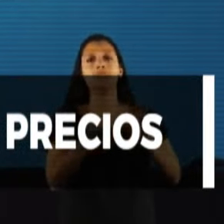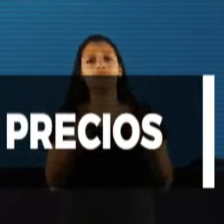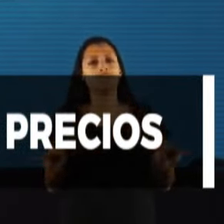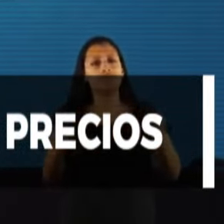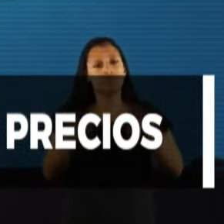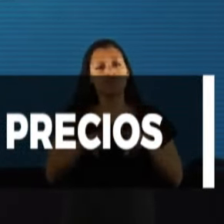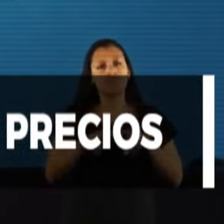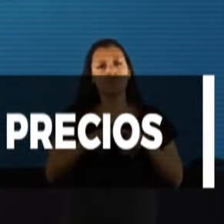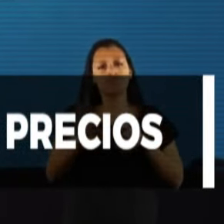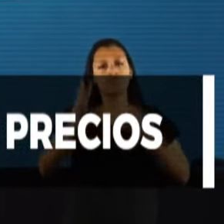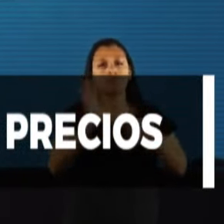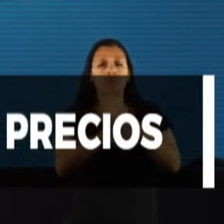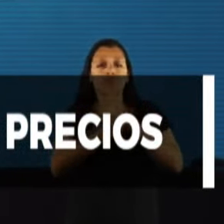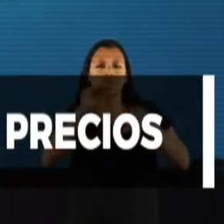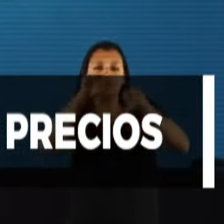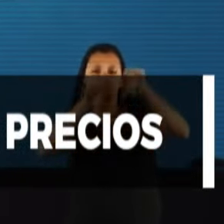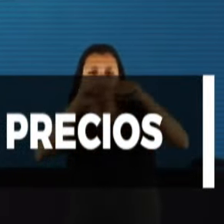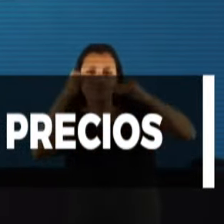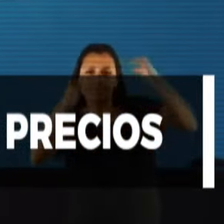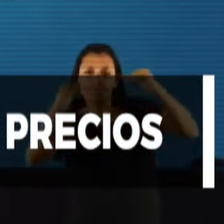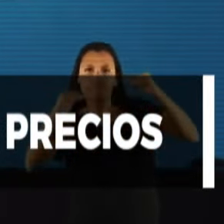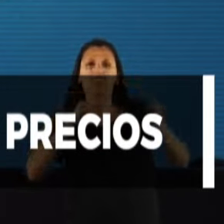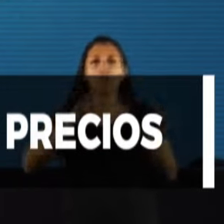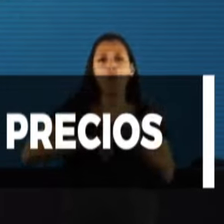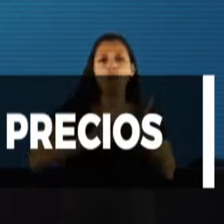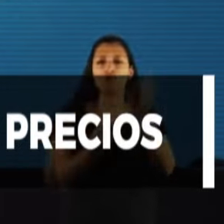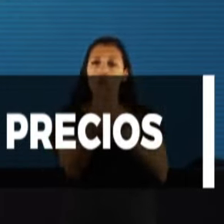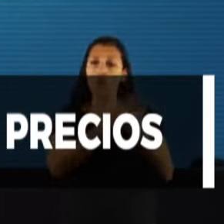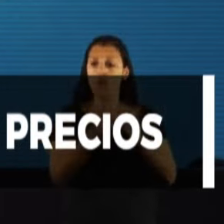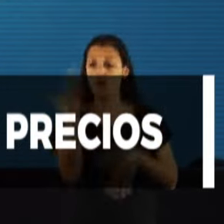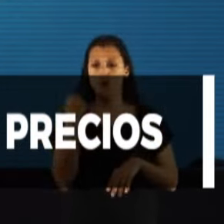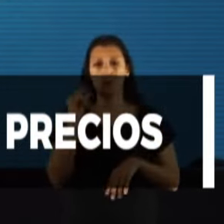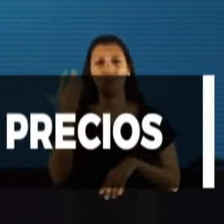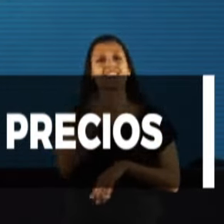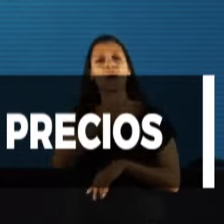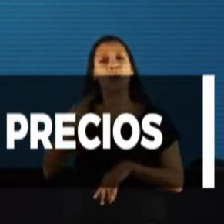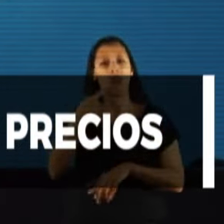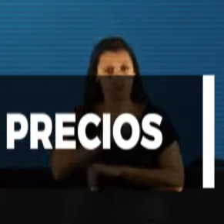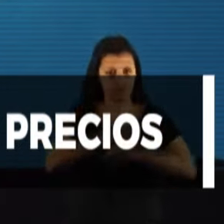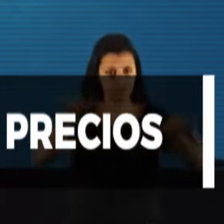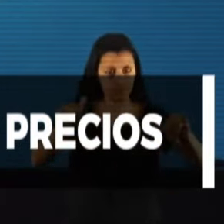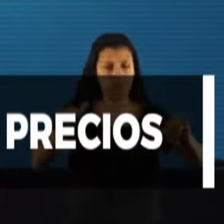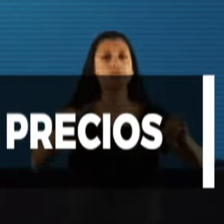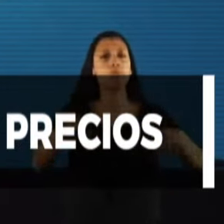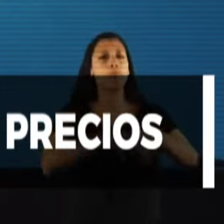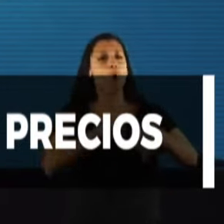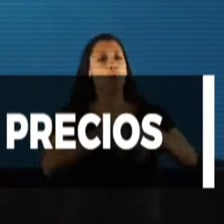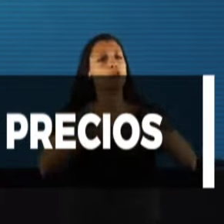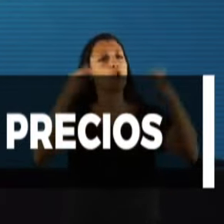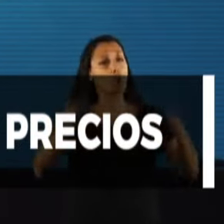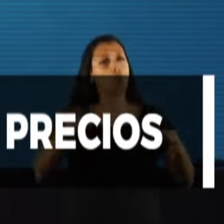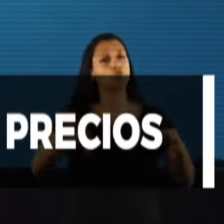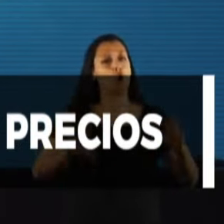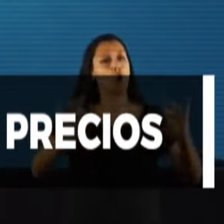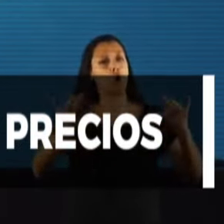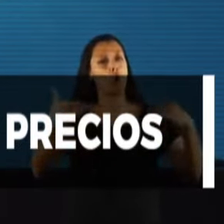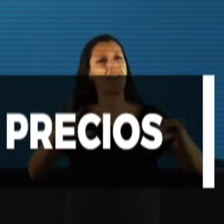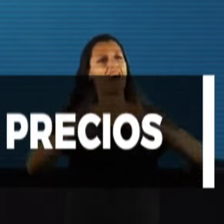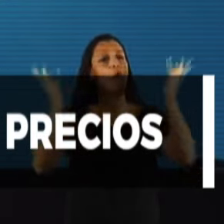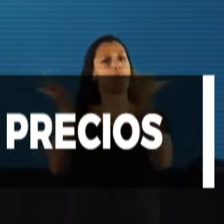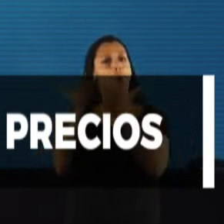administrar la renta inesperada que habíamos anunciado hace algunas semanas en un momento muy difícil a